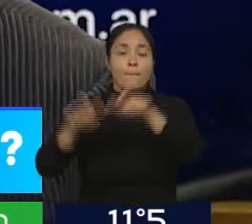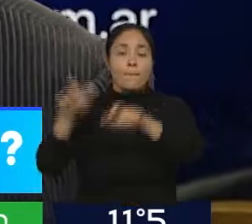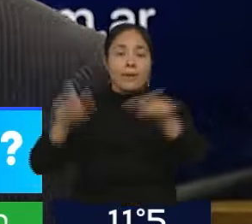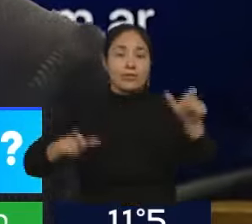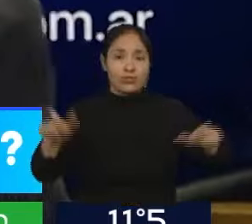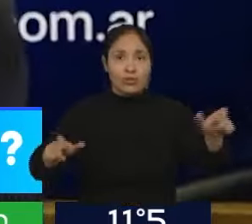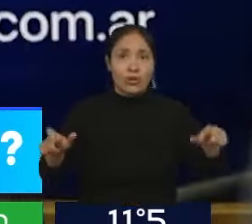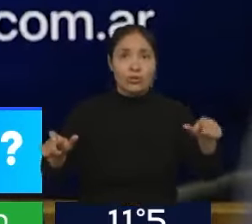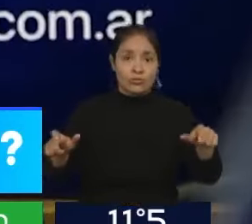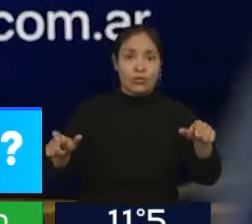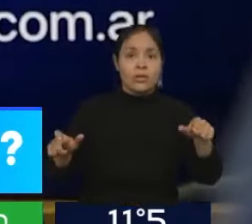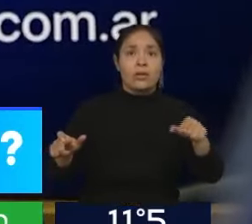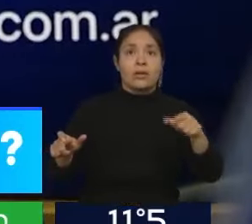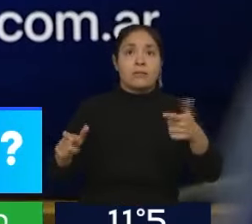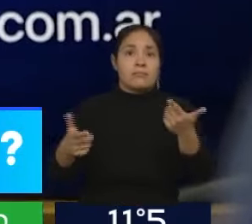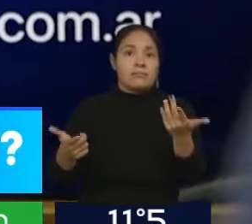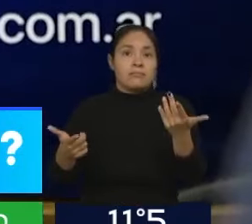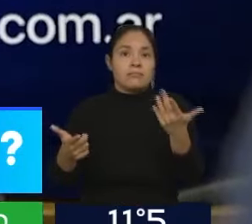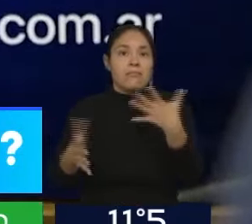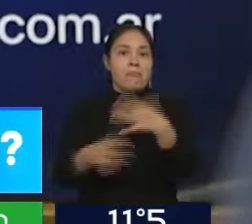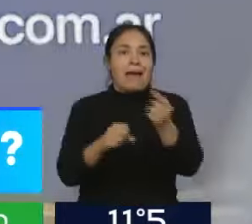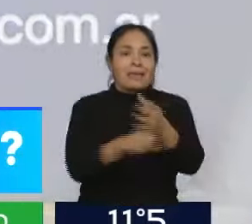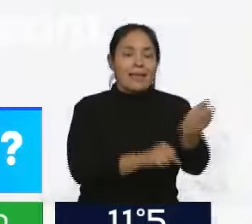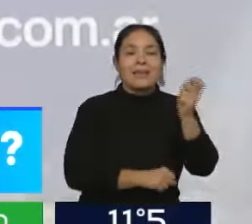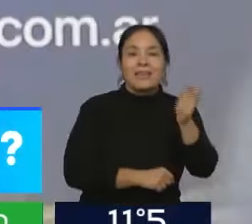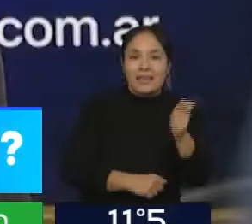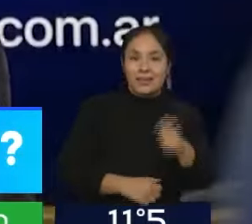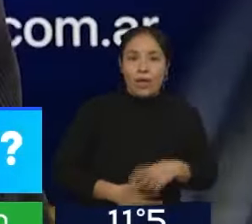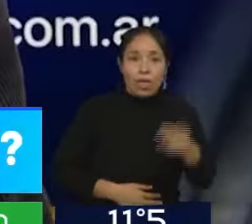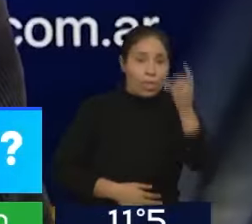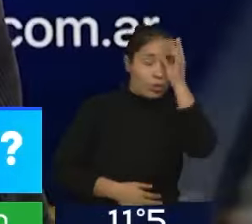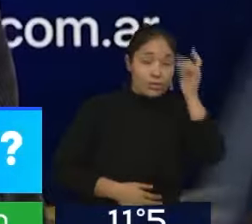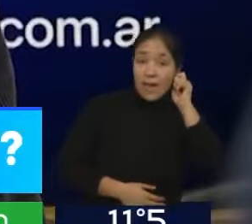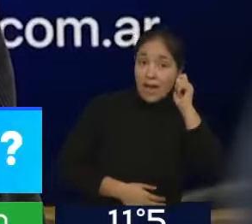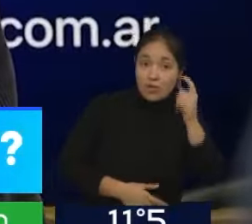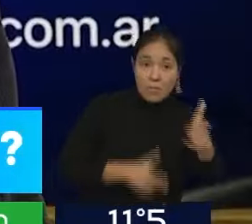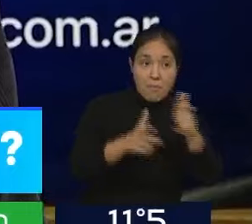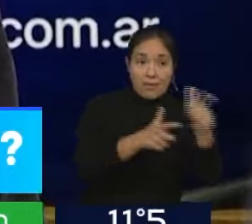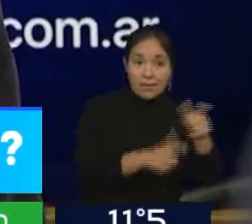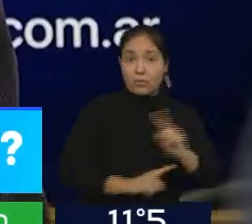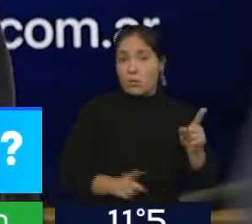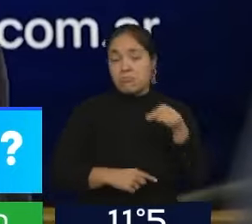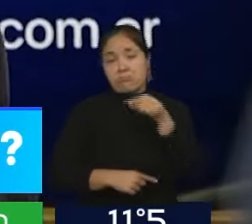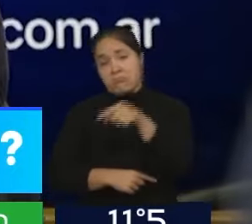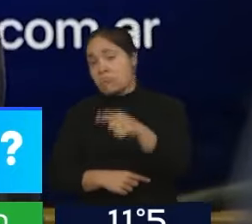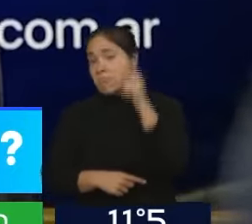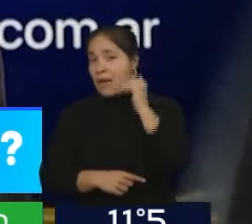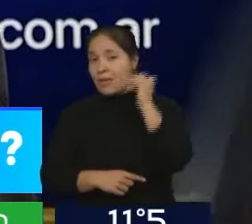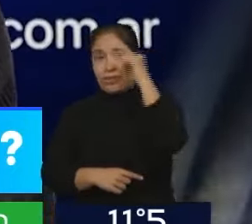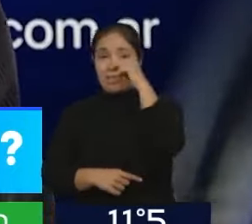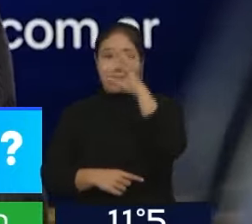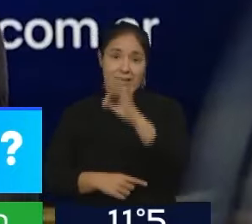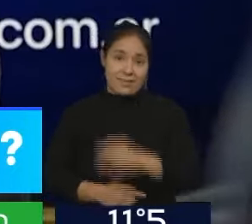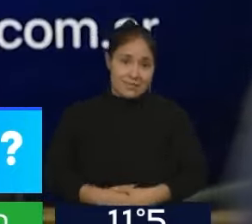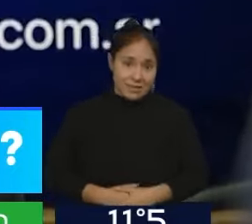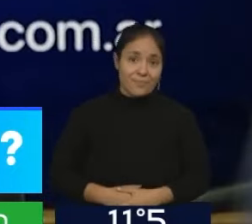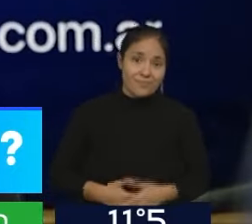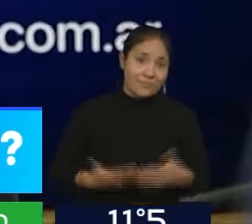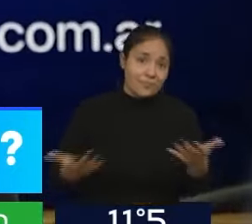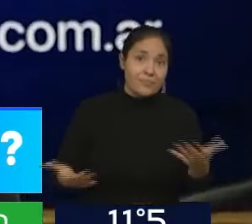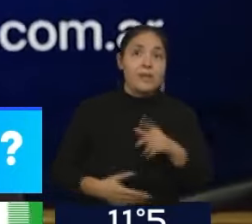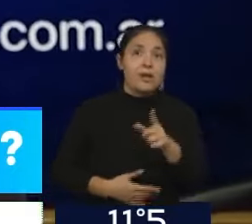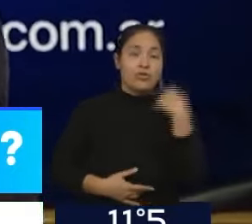ser de 70 años. Sí, claro. Porque es fácil. No sabemos qué hacer con los menores. No. Lo que no sabemos es nosotros